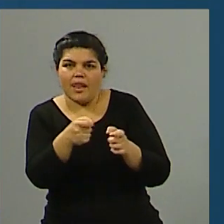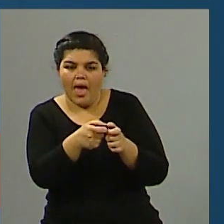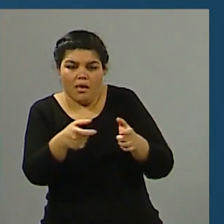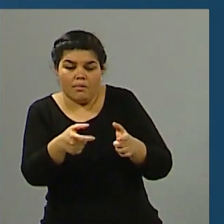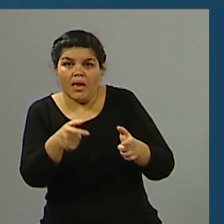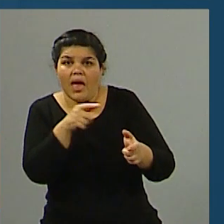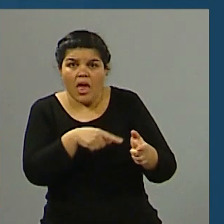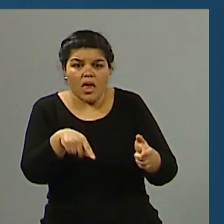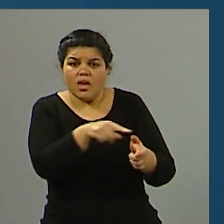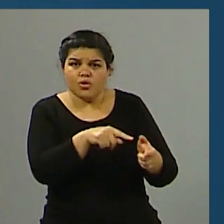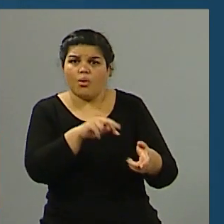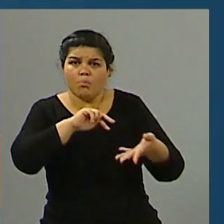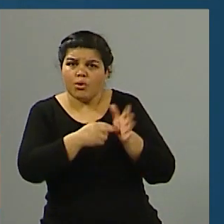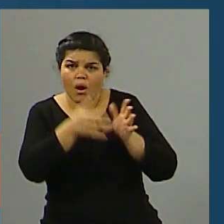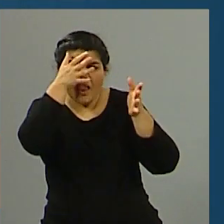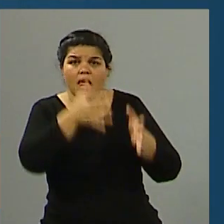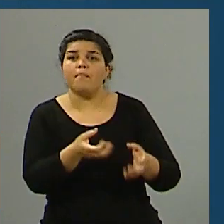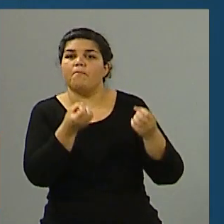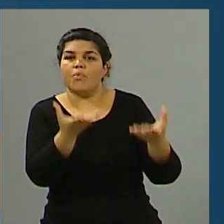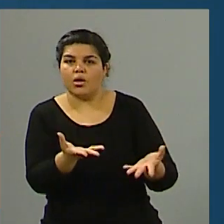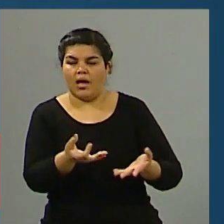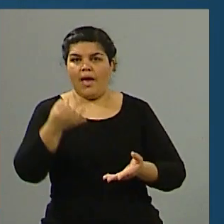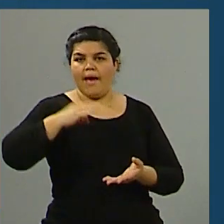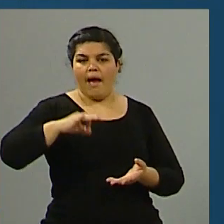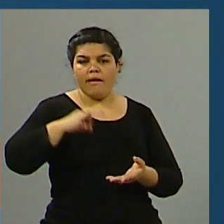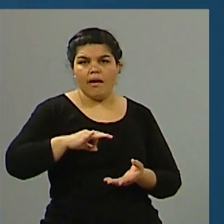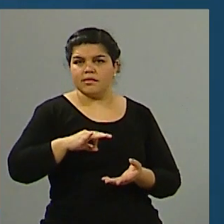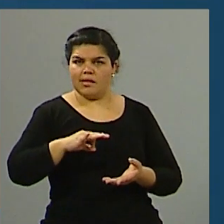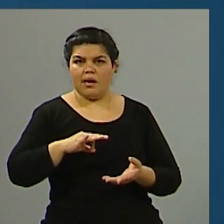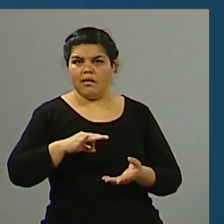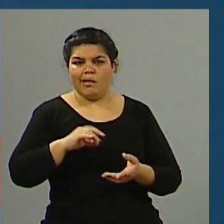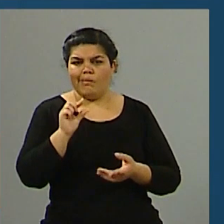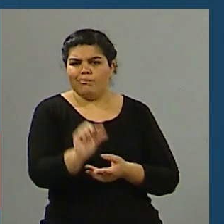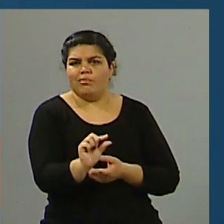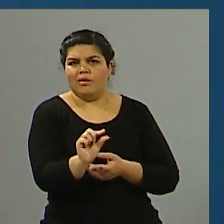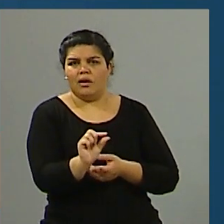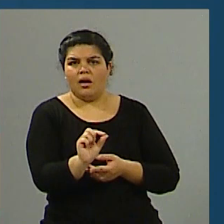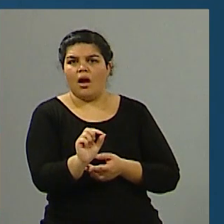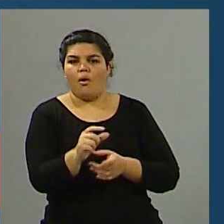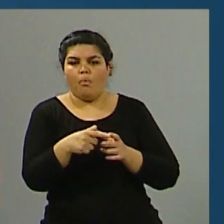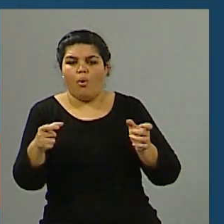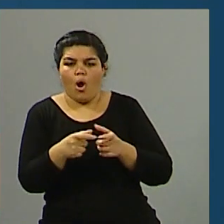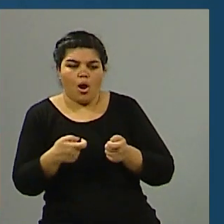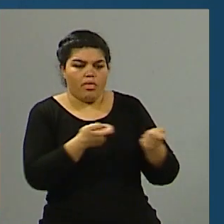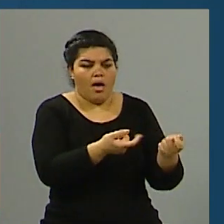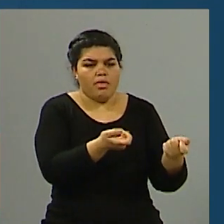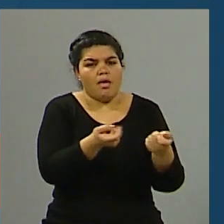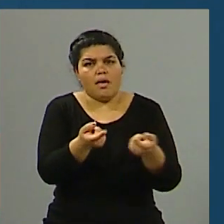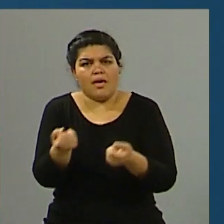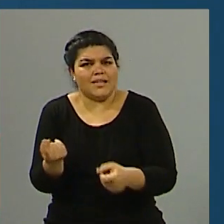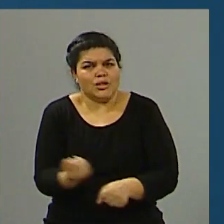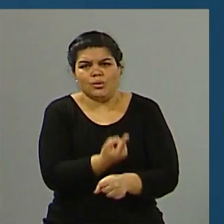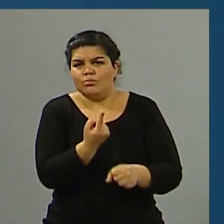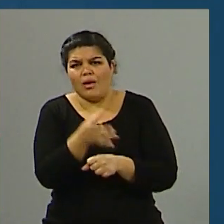puede absorber, o si lo absorbe le queda poco margen de ganancia a esto de los aumentos que se han dado en los últimos días. El